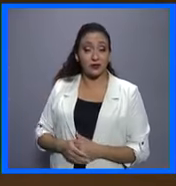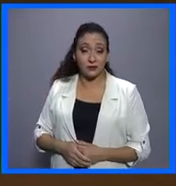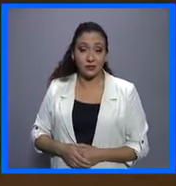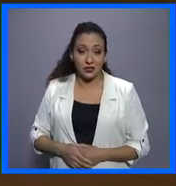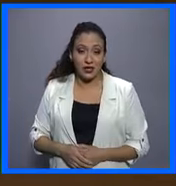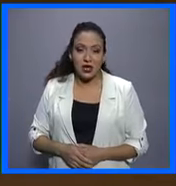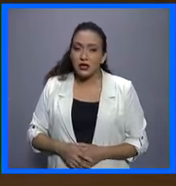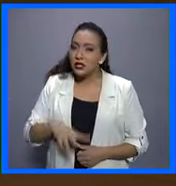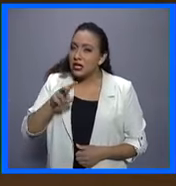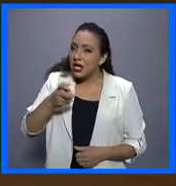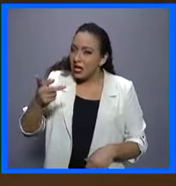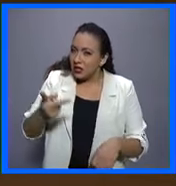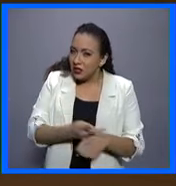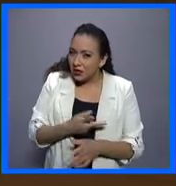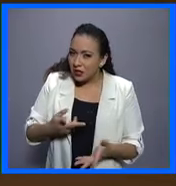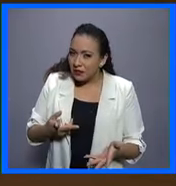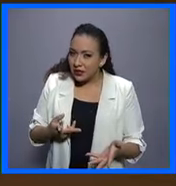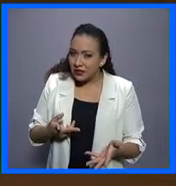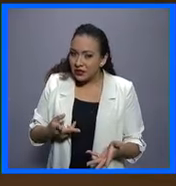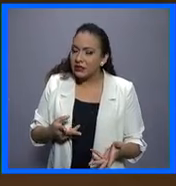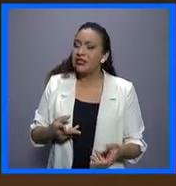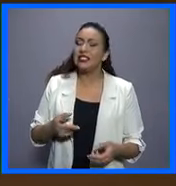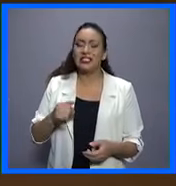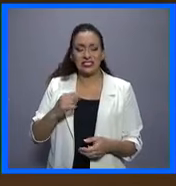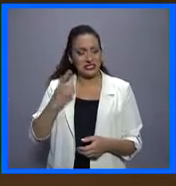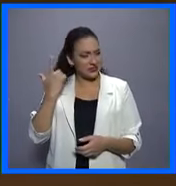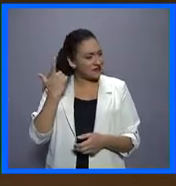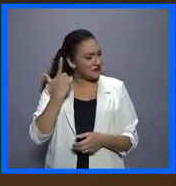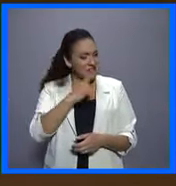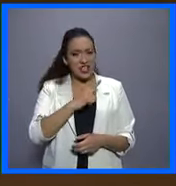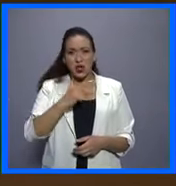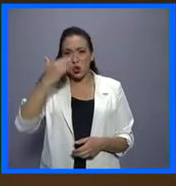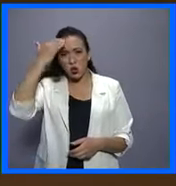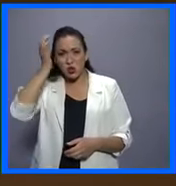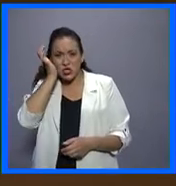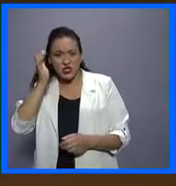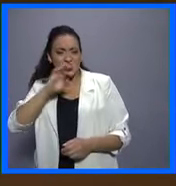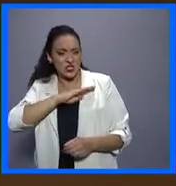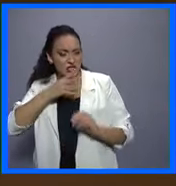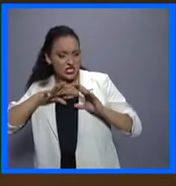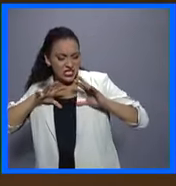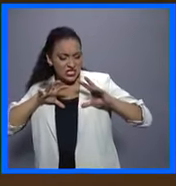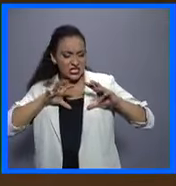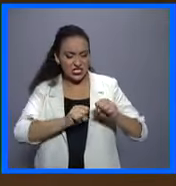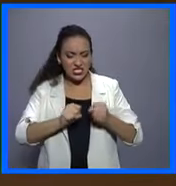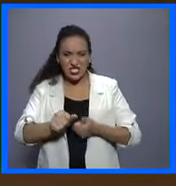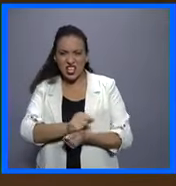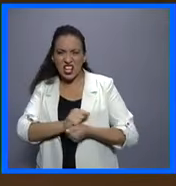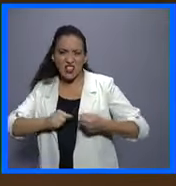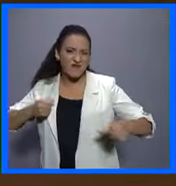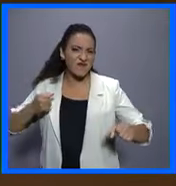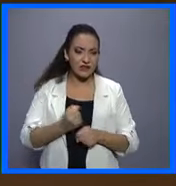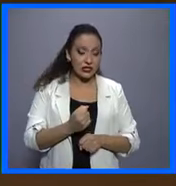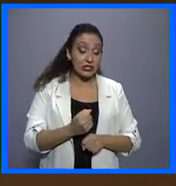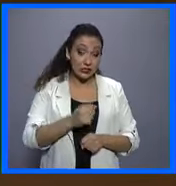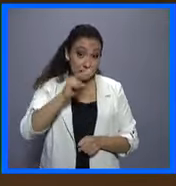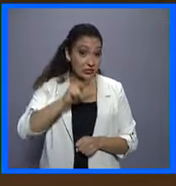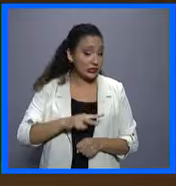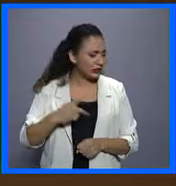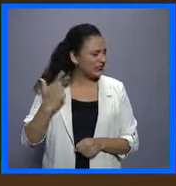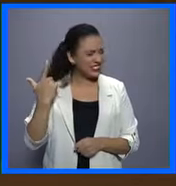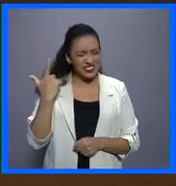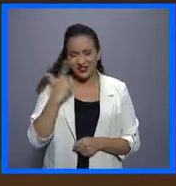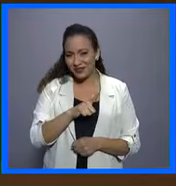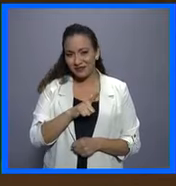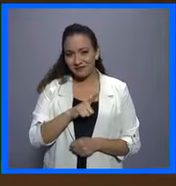esa atrocidad no existió, fue una conquista violenta, pero lo que es